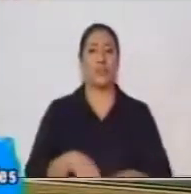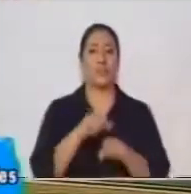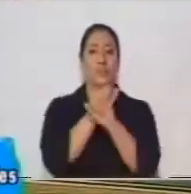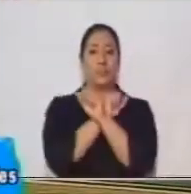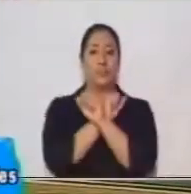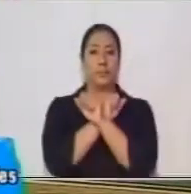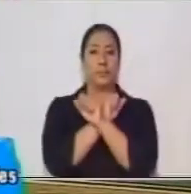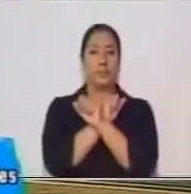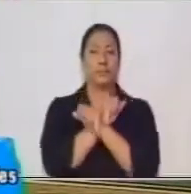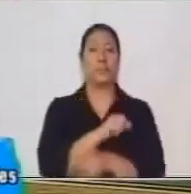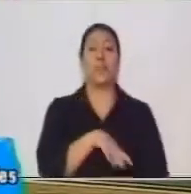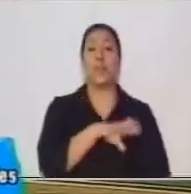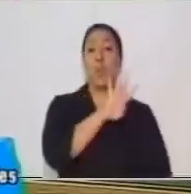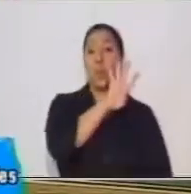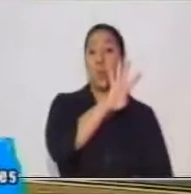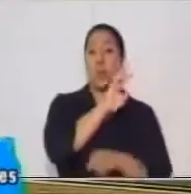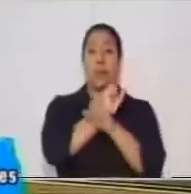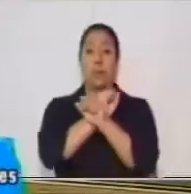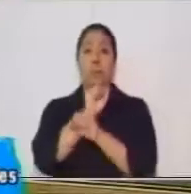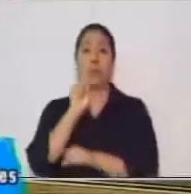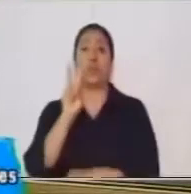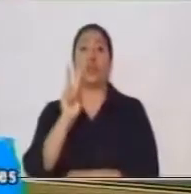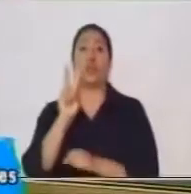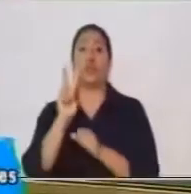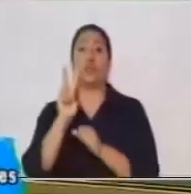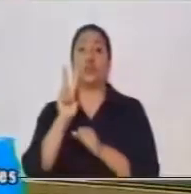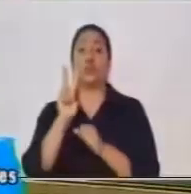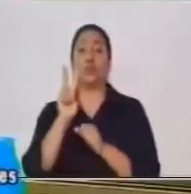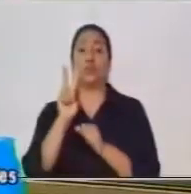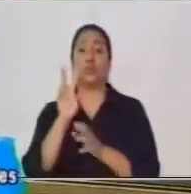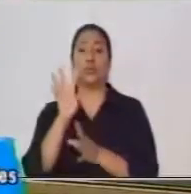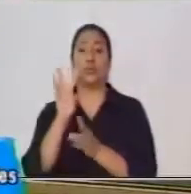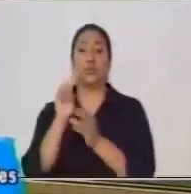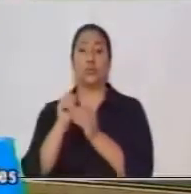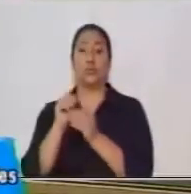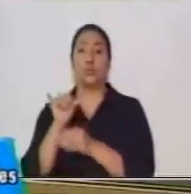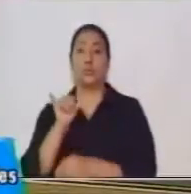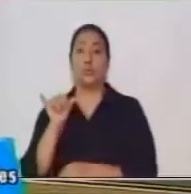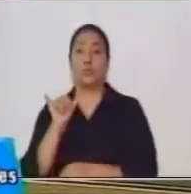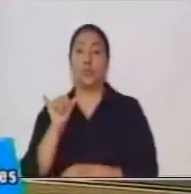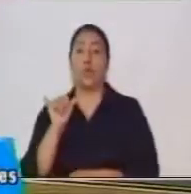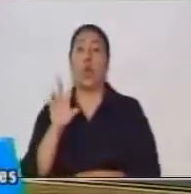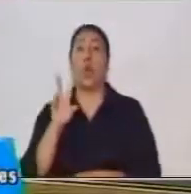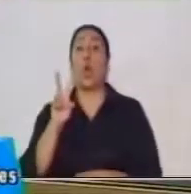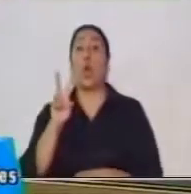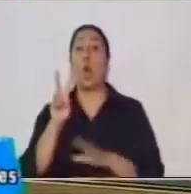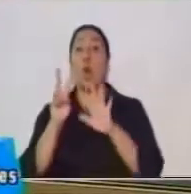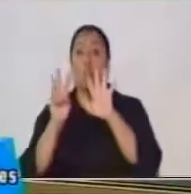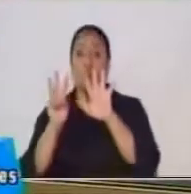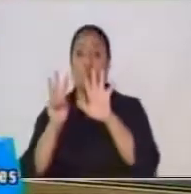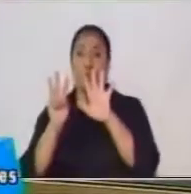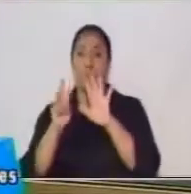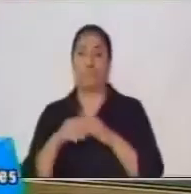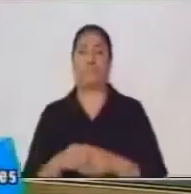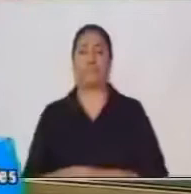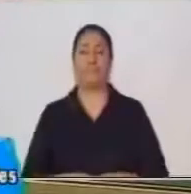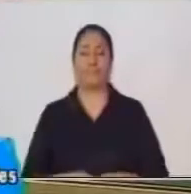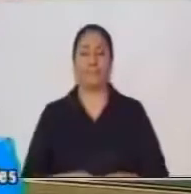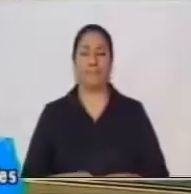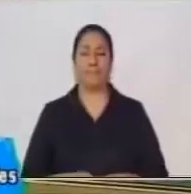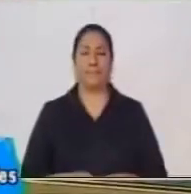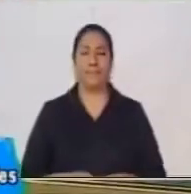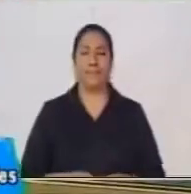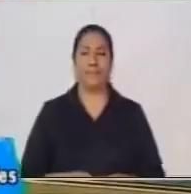4 por 2 nos da 8. Exacto, muy bien, te felicito.